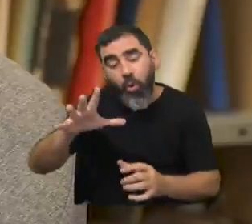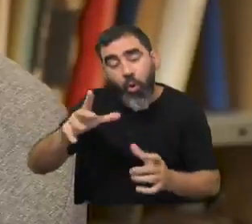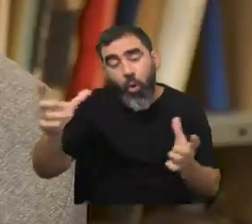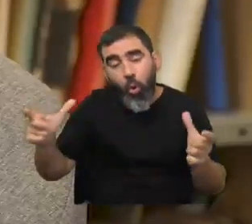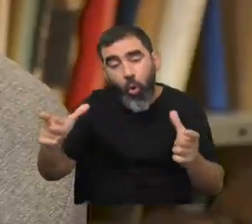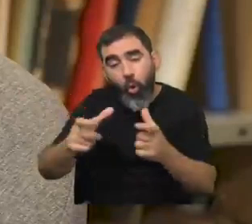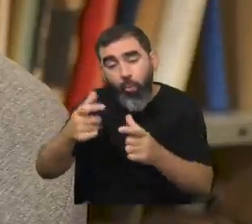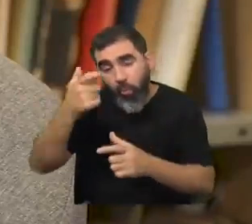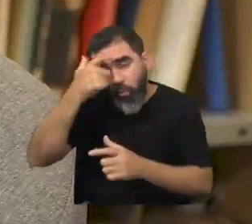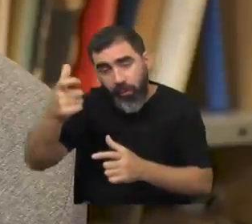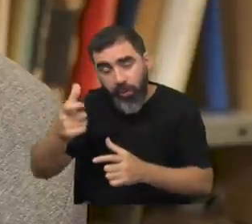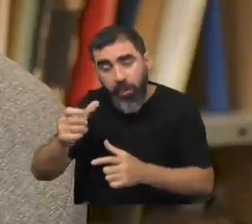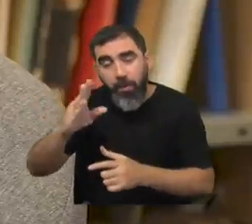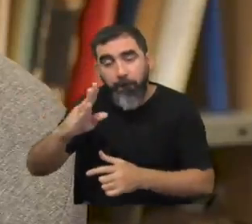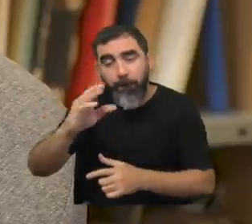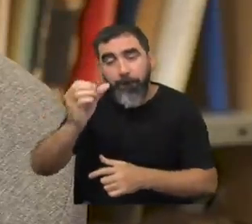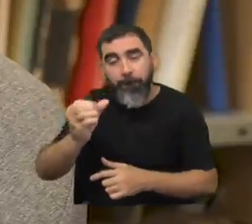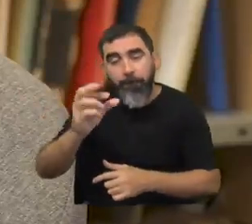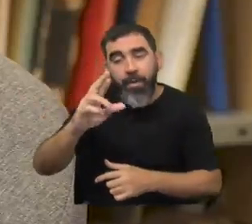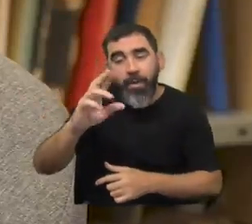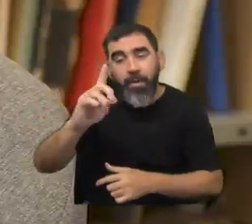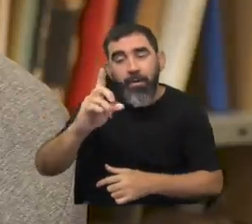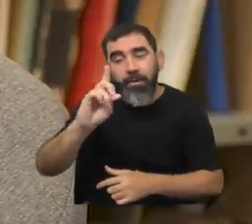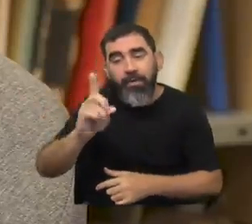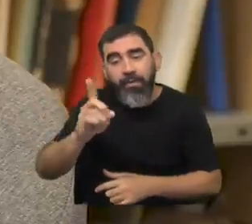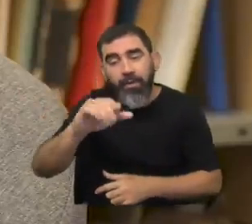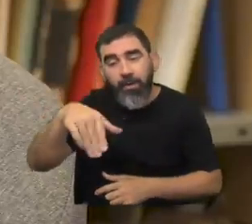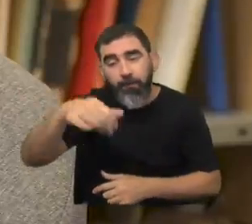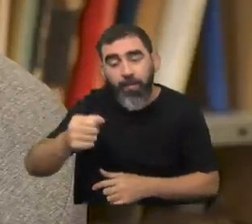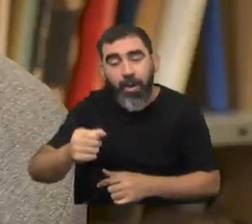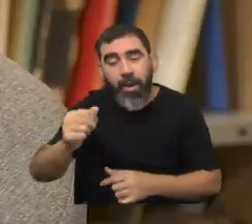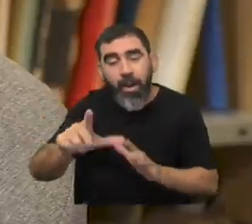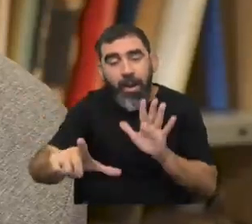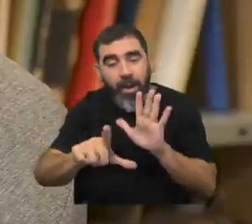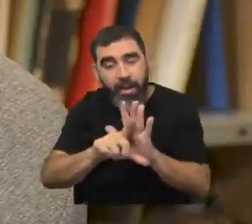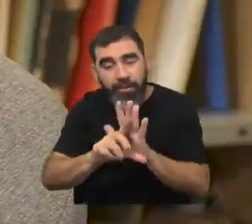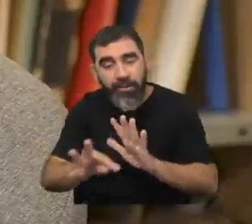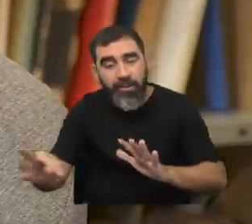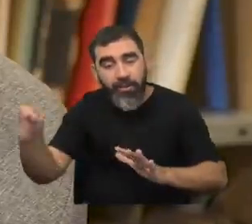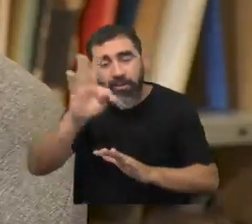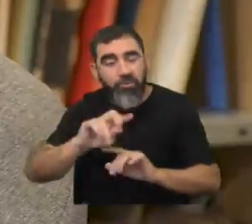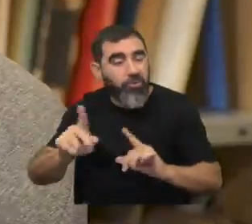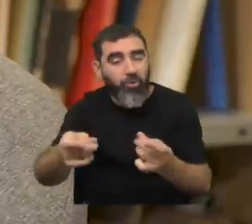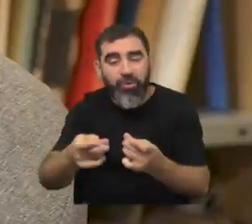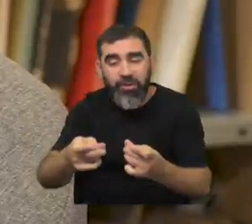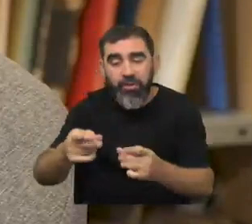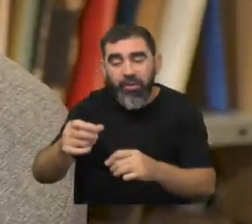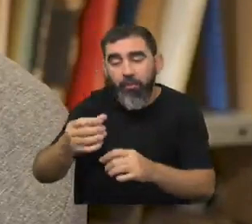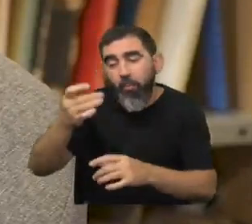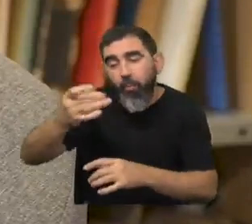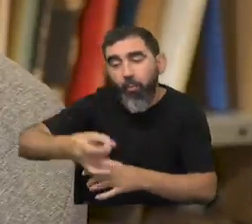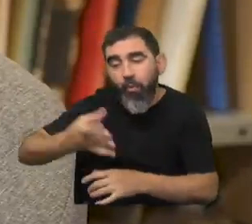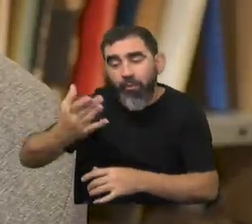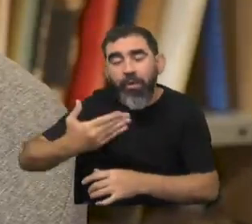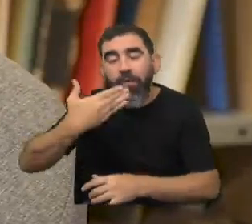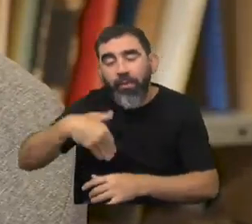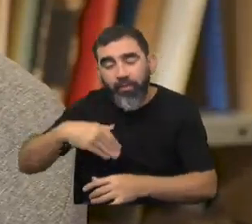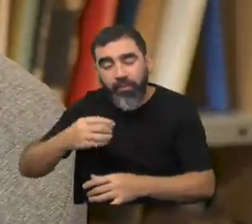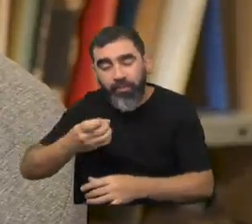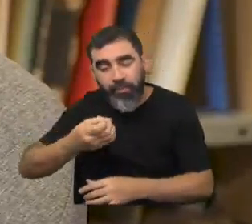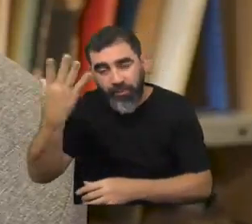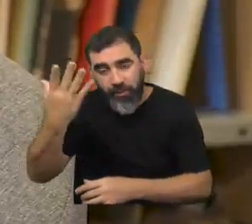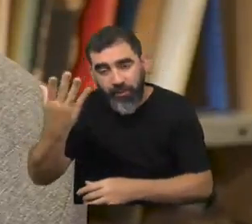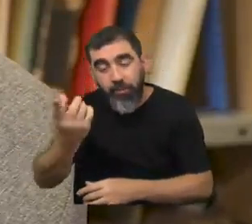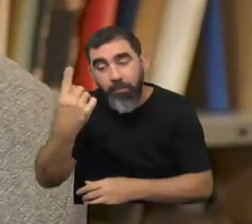científica, paradigma, leyes, teorías, y no es necesario ser académico para entender qué son esos conceptos. Y todos